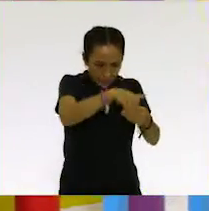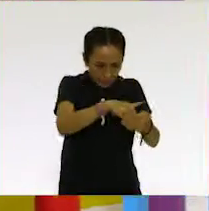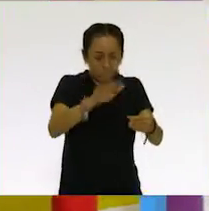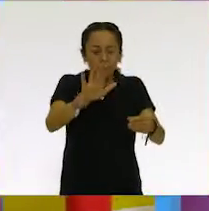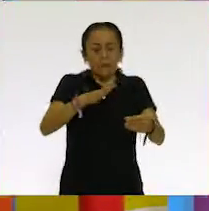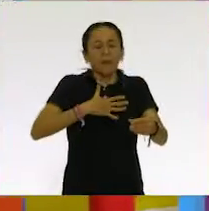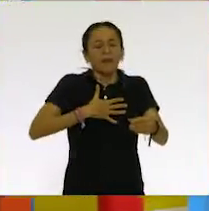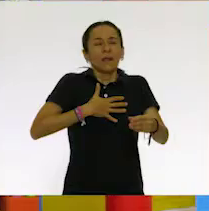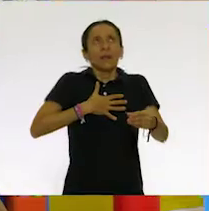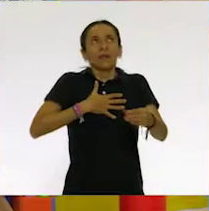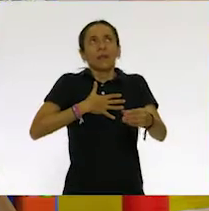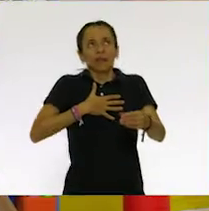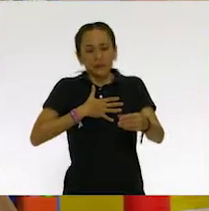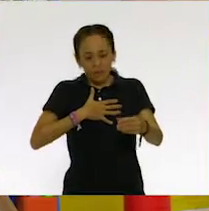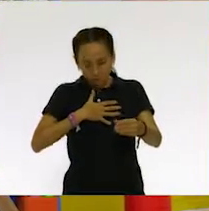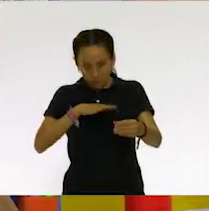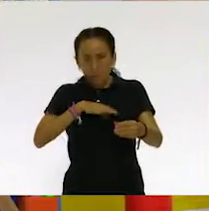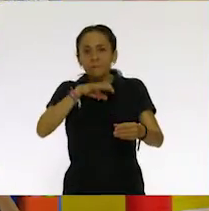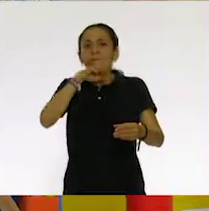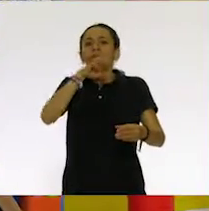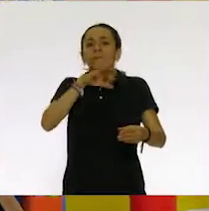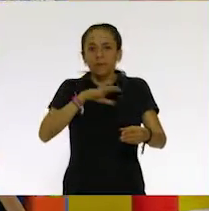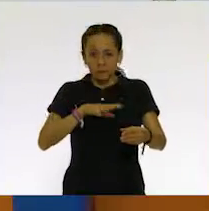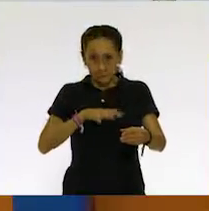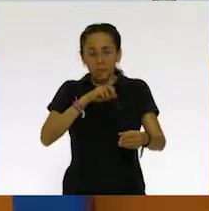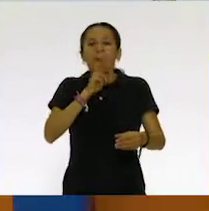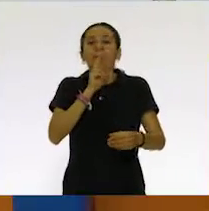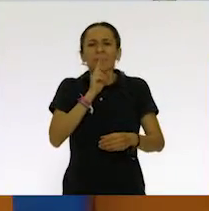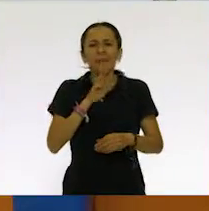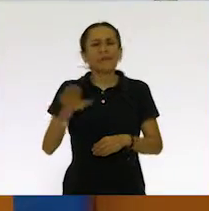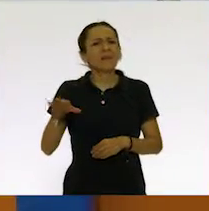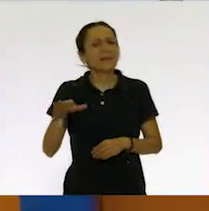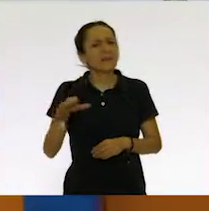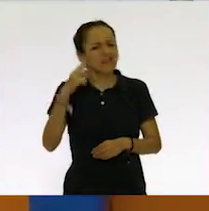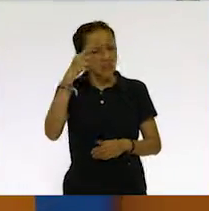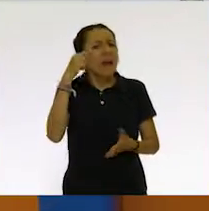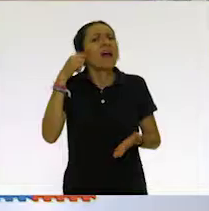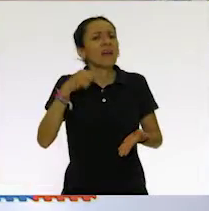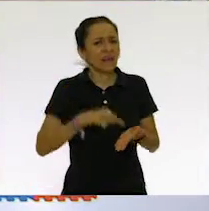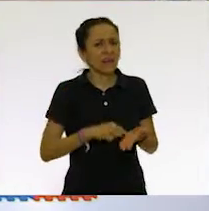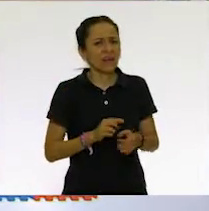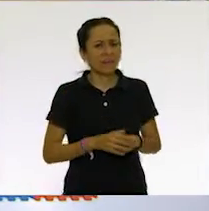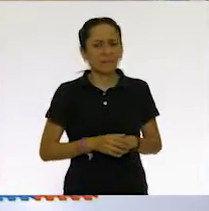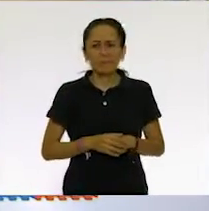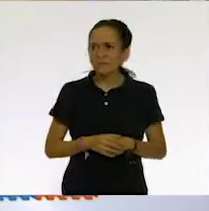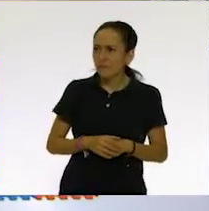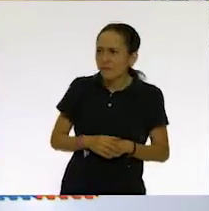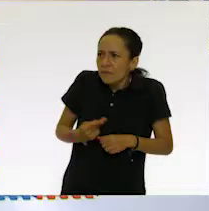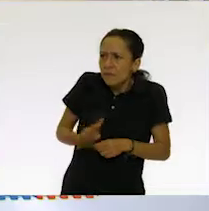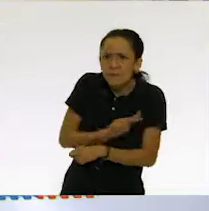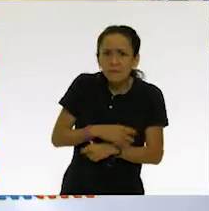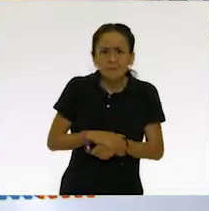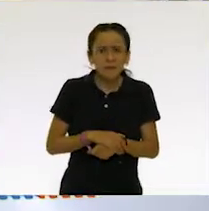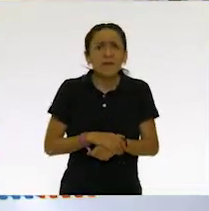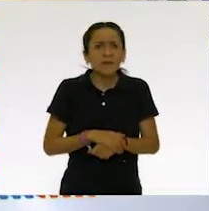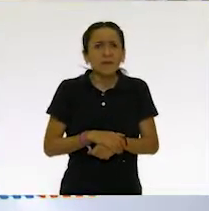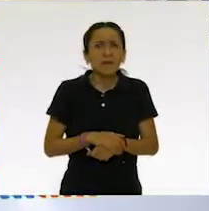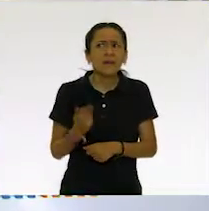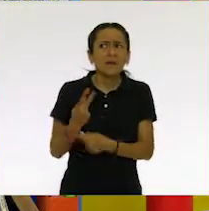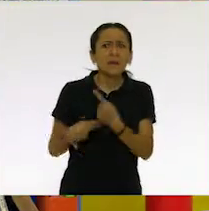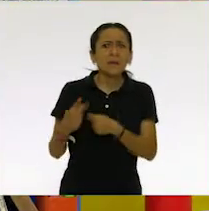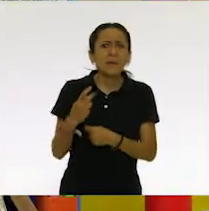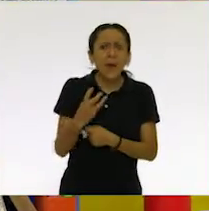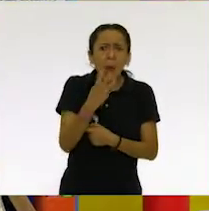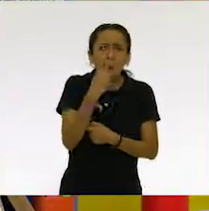mejor. Es que, ¿qué creen, maestra Leni? ¿Qué? Me venía persiguiendo un oso. ¿Un oso?